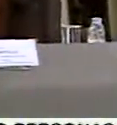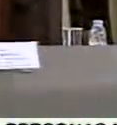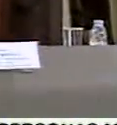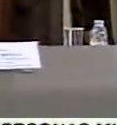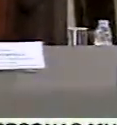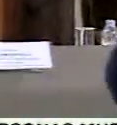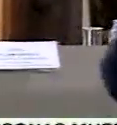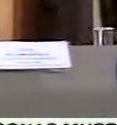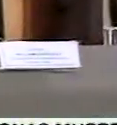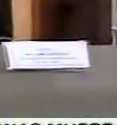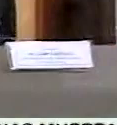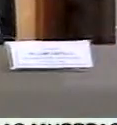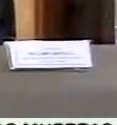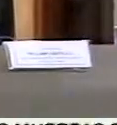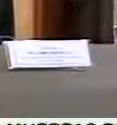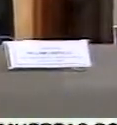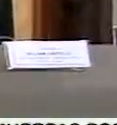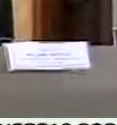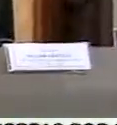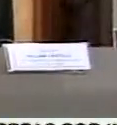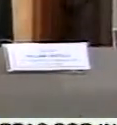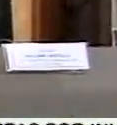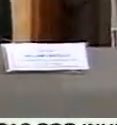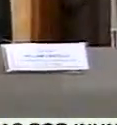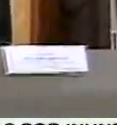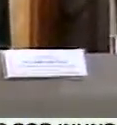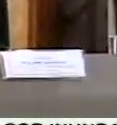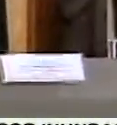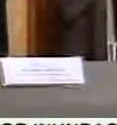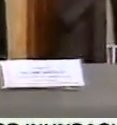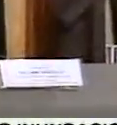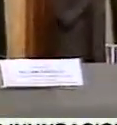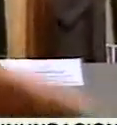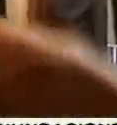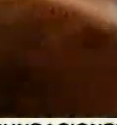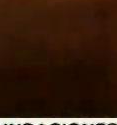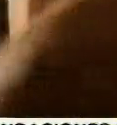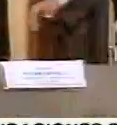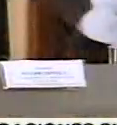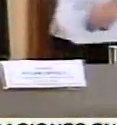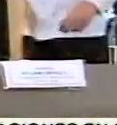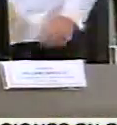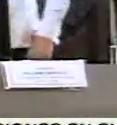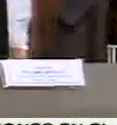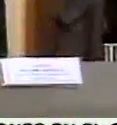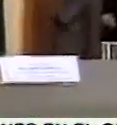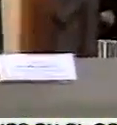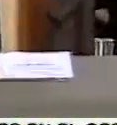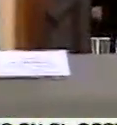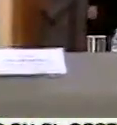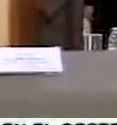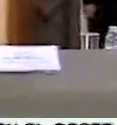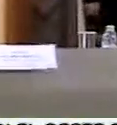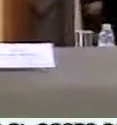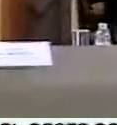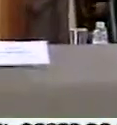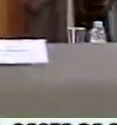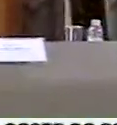Amarilla, la sede de la Cancillería en Caracas, la capital venezolana. Allí denunciaba, entre otras cosas, la manipulación mediática internacional